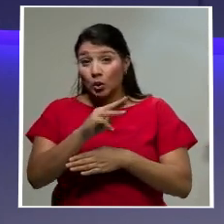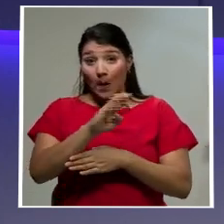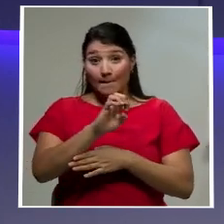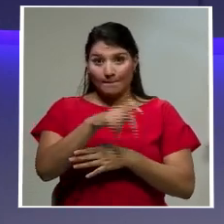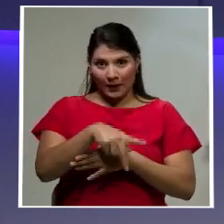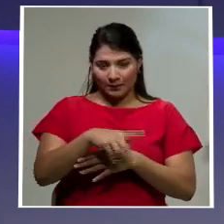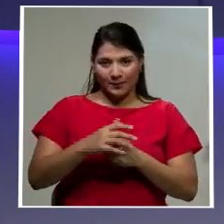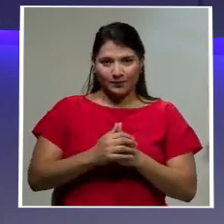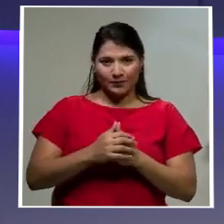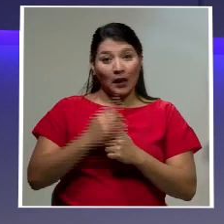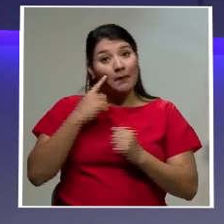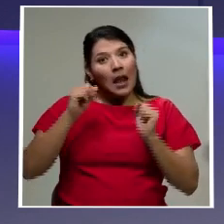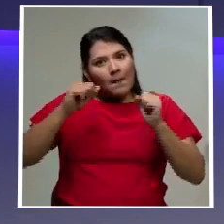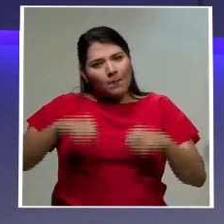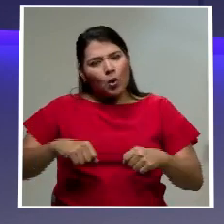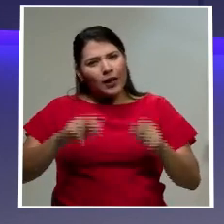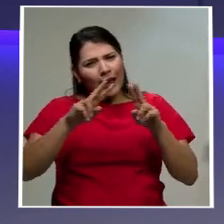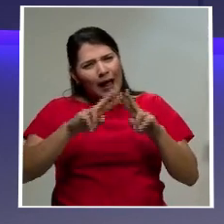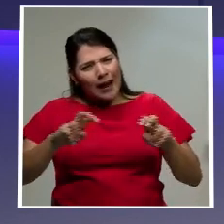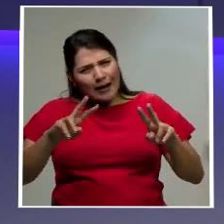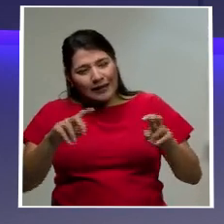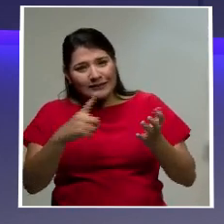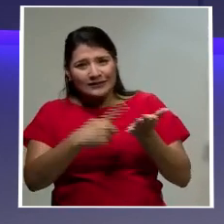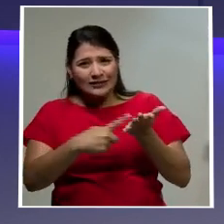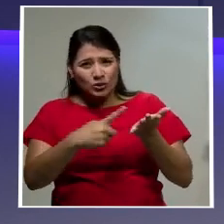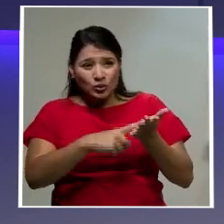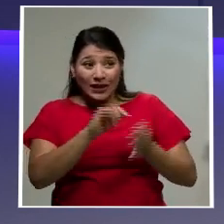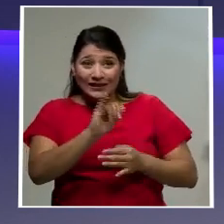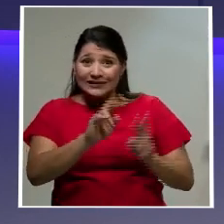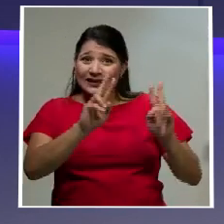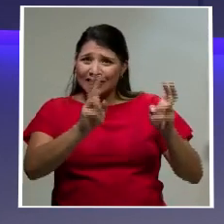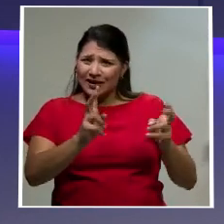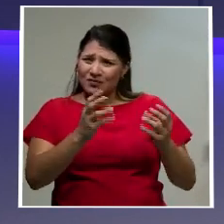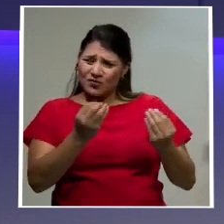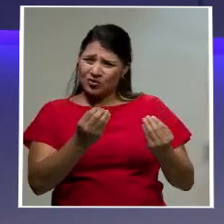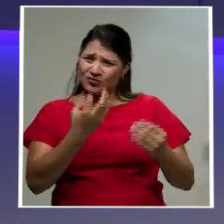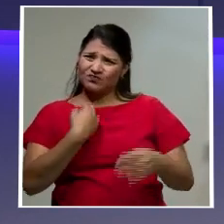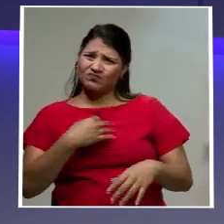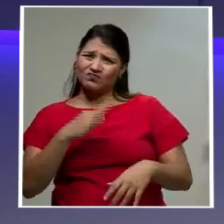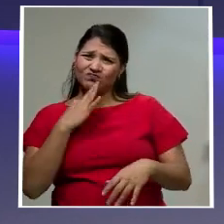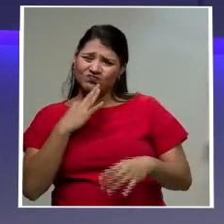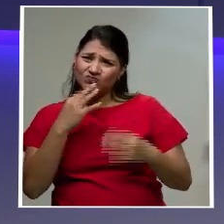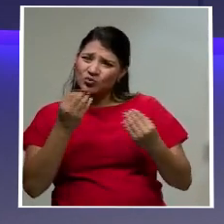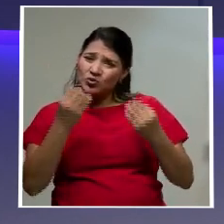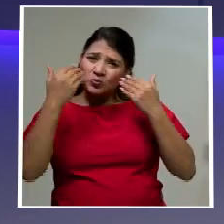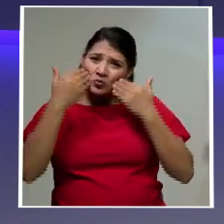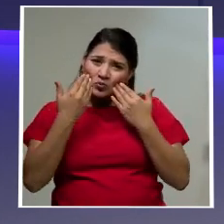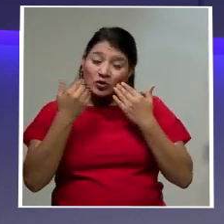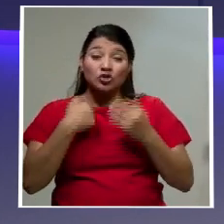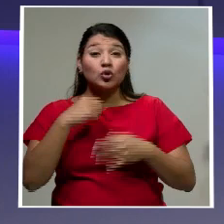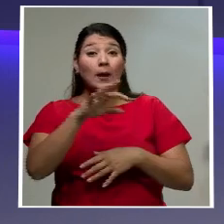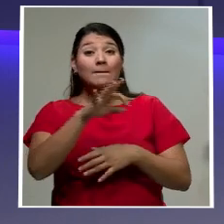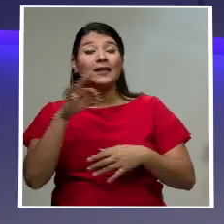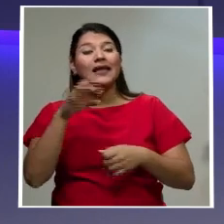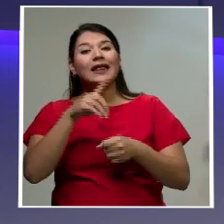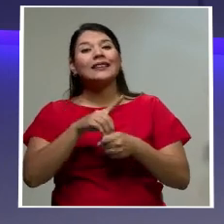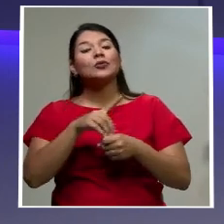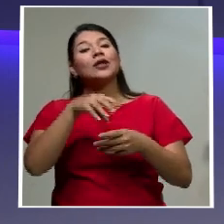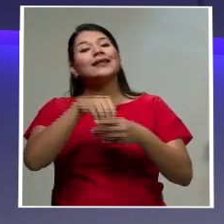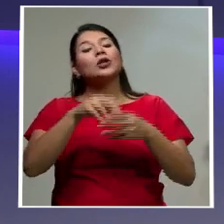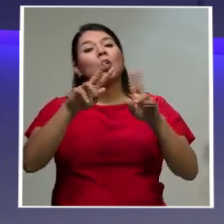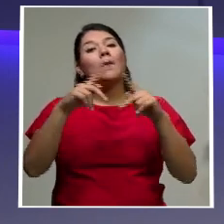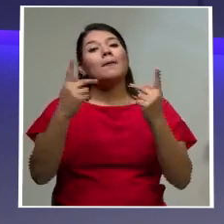Para analizar este tema que indigna y entristece, invité a la diputada del Partido Liberación Nacional,